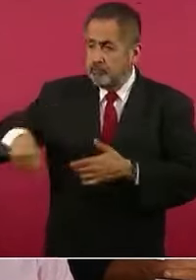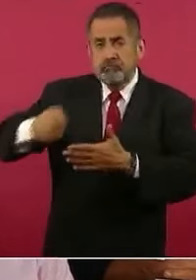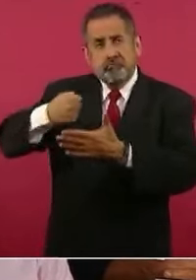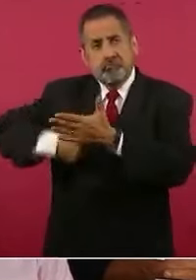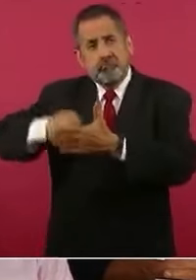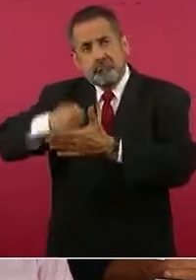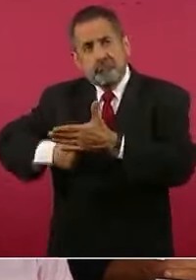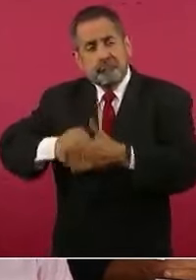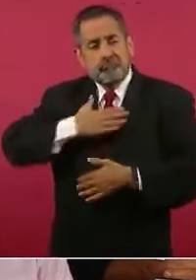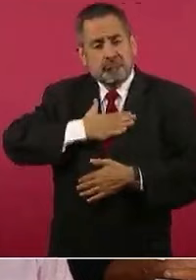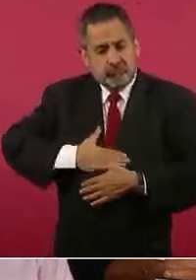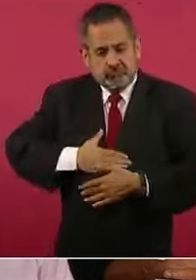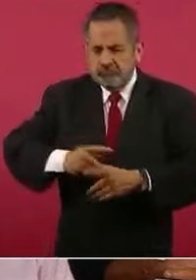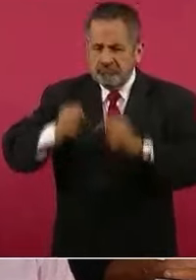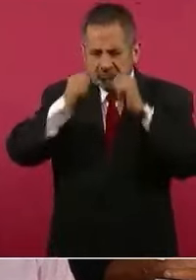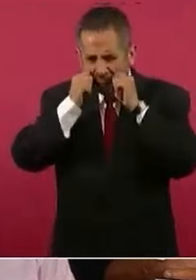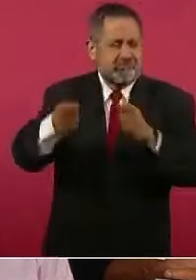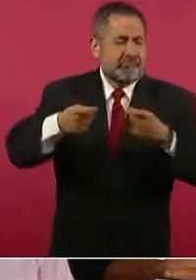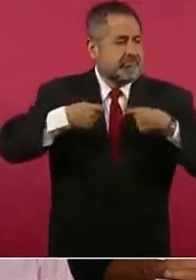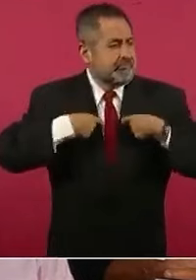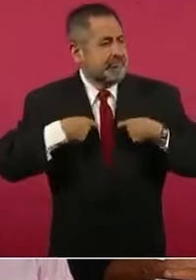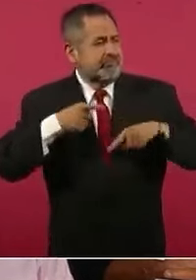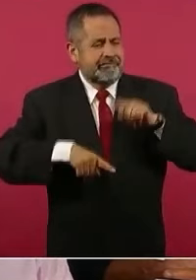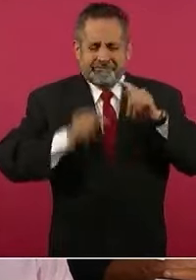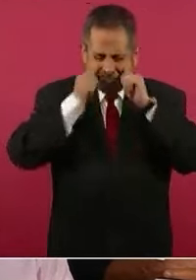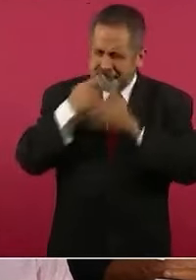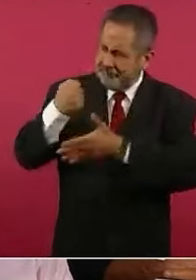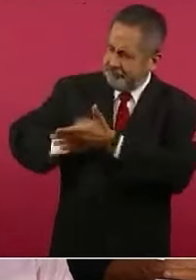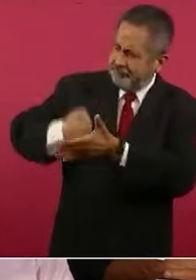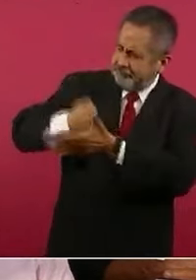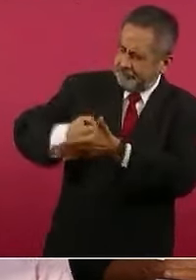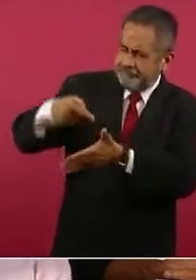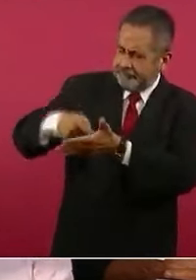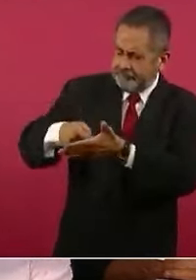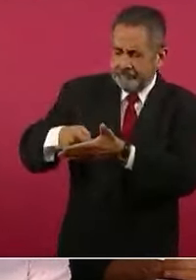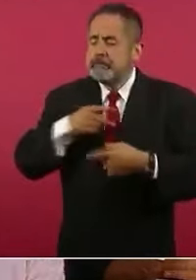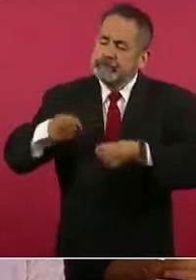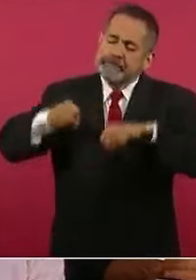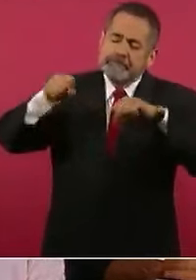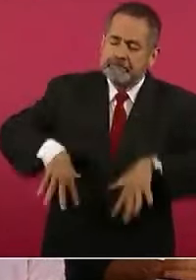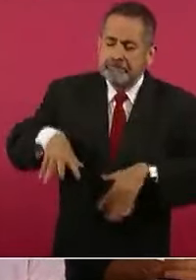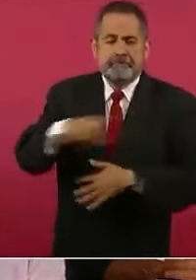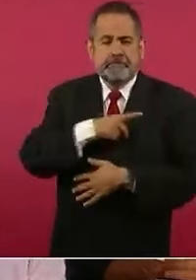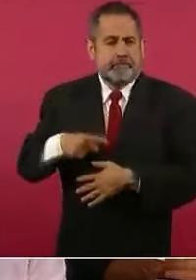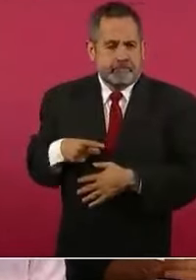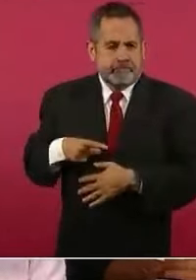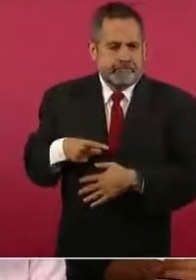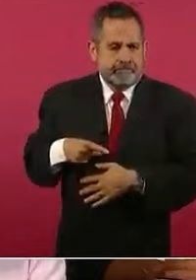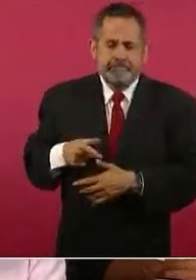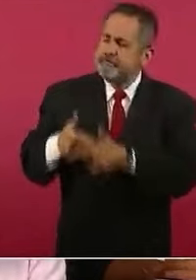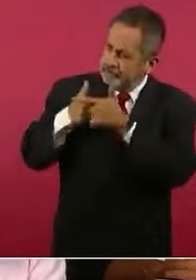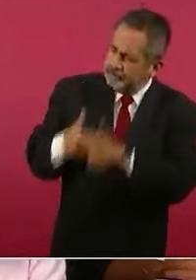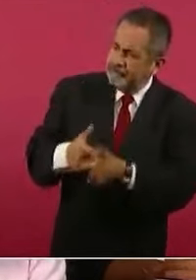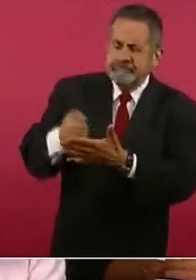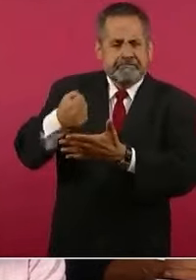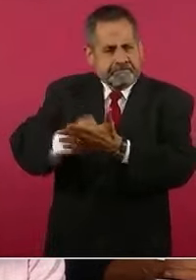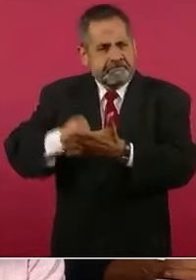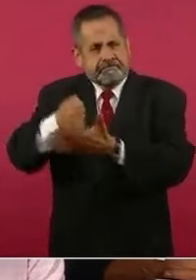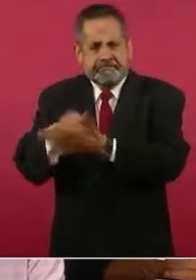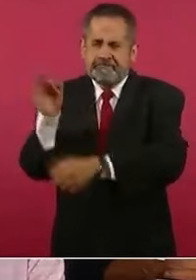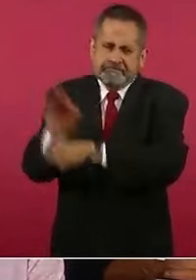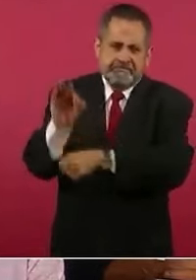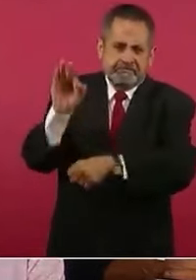causas justas, no importan los cargos. Lo más importante es no claudicar. Lo más importante es seguir en cualquier trinchera luchando por